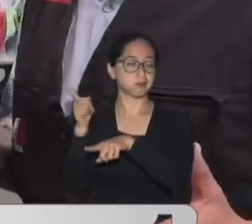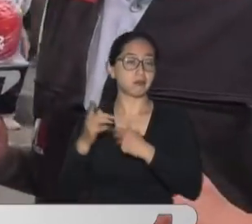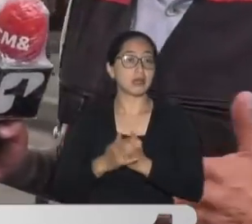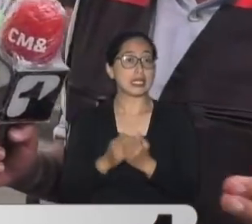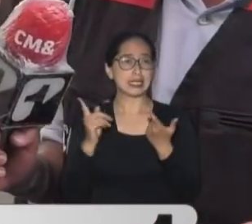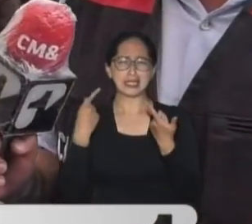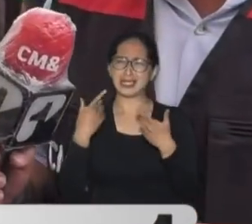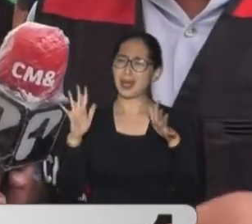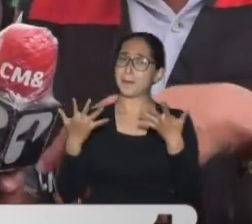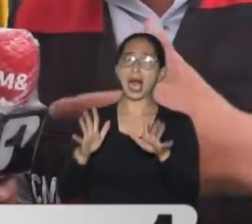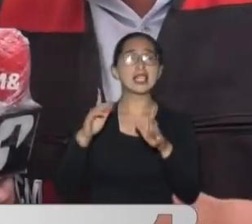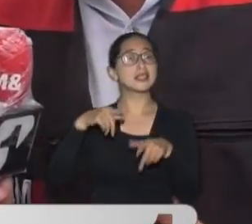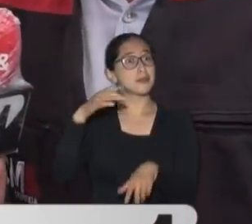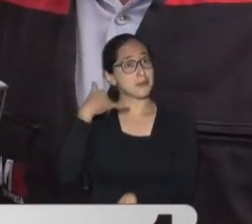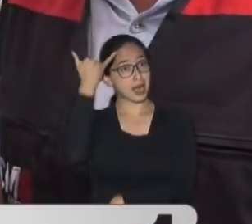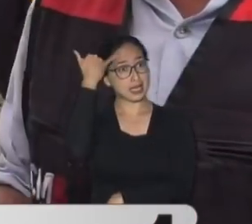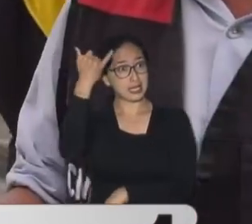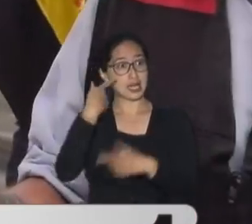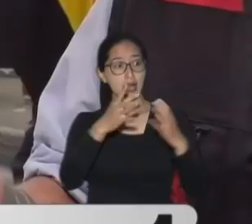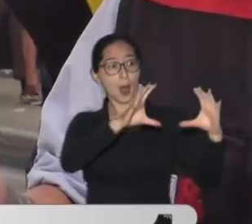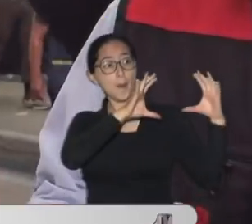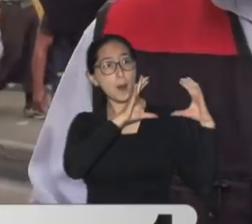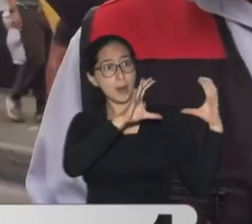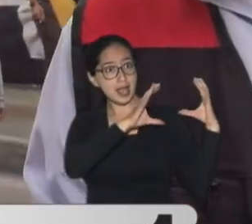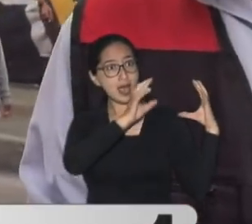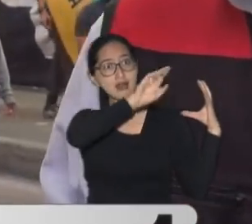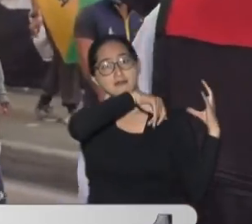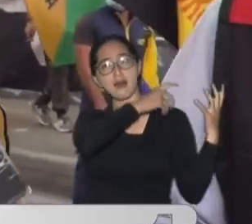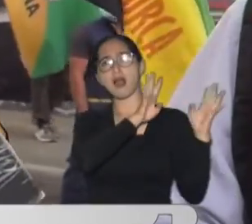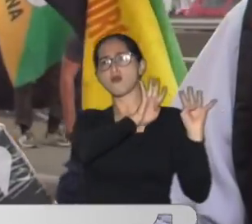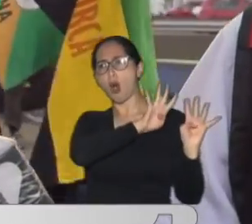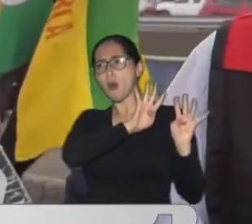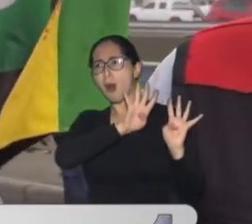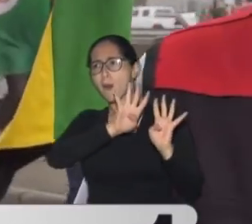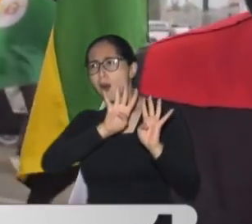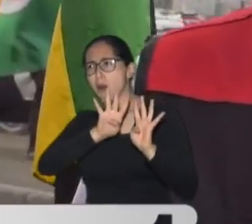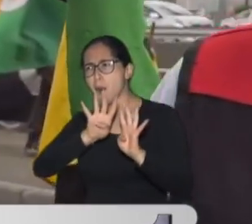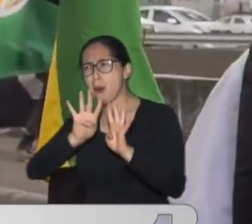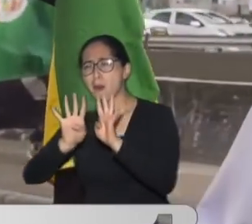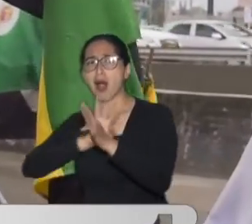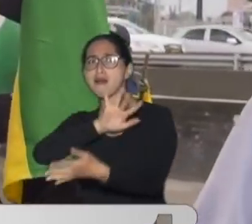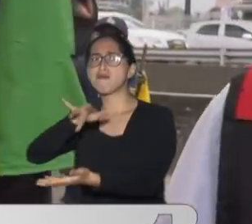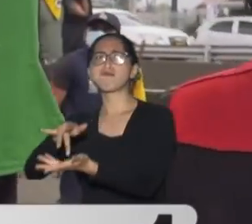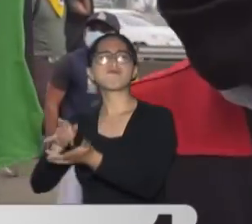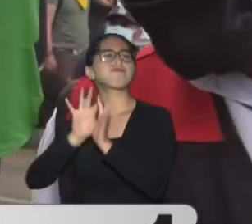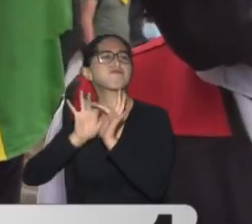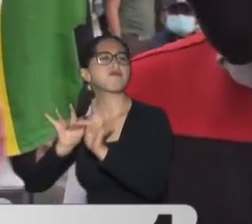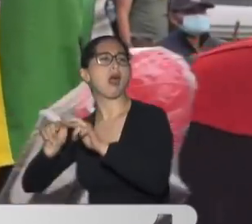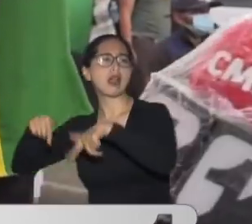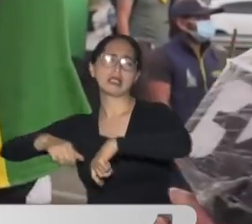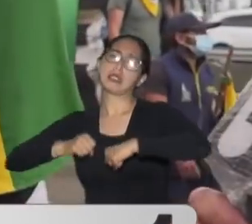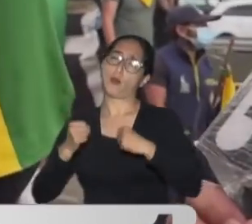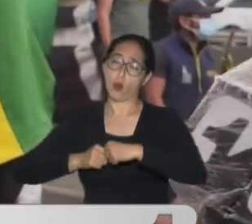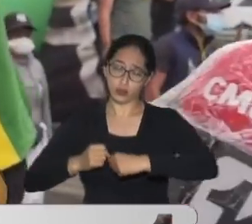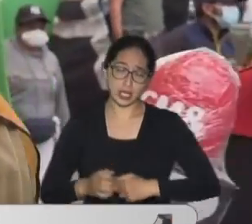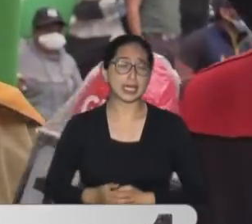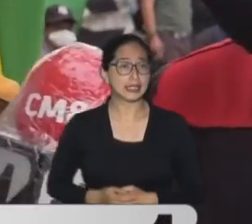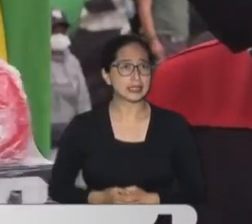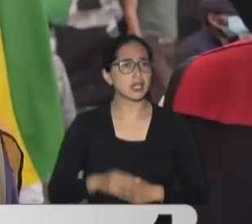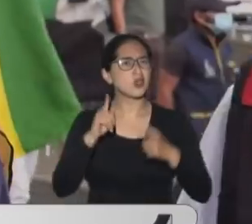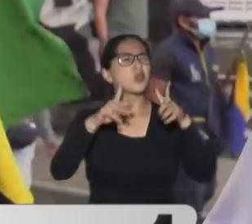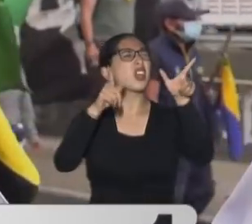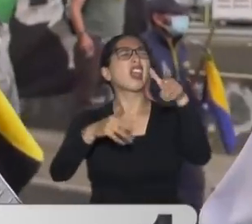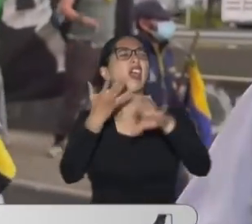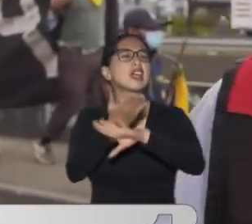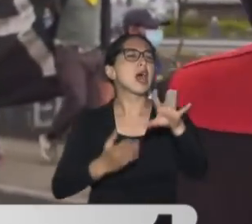500 kilómetros desde Popayán para llegar hoy aquí a Bogotá? La paz. La paz. La paz. ¿Y qué más están